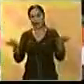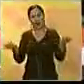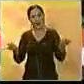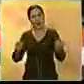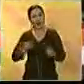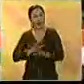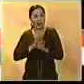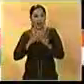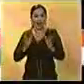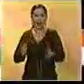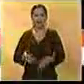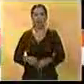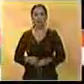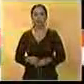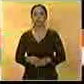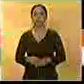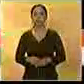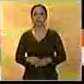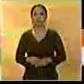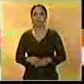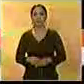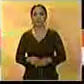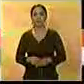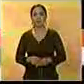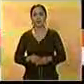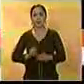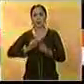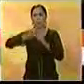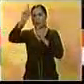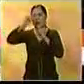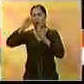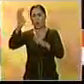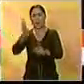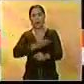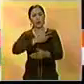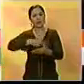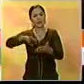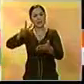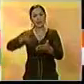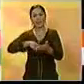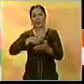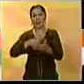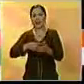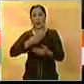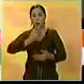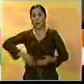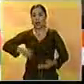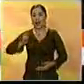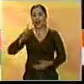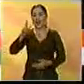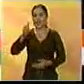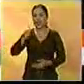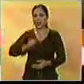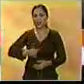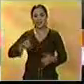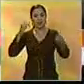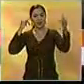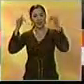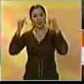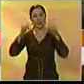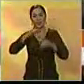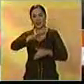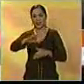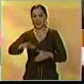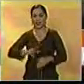era obvio. Con pocos artificiales, música y bailes, el presidente Alan García encabezó la fiesta en